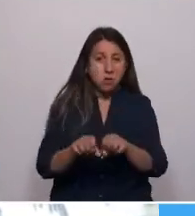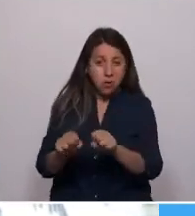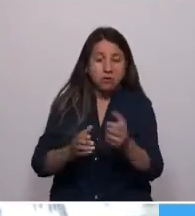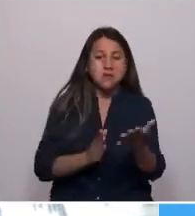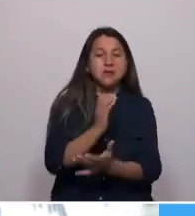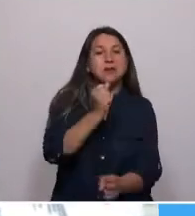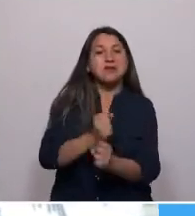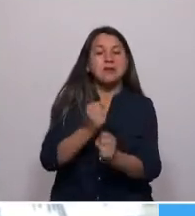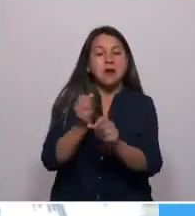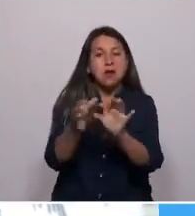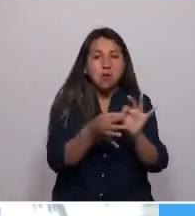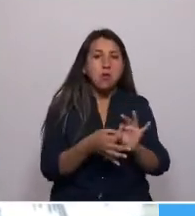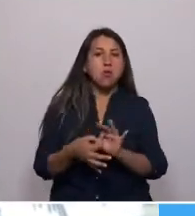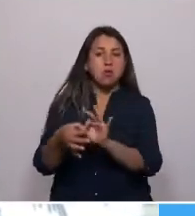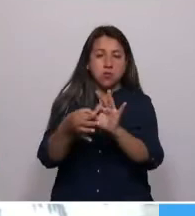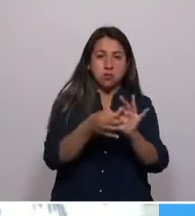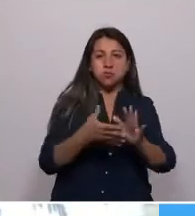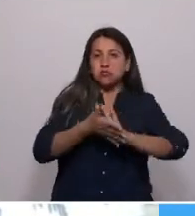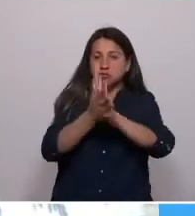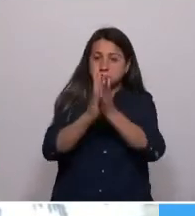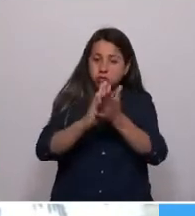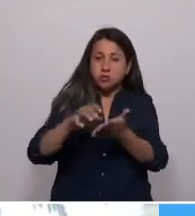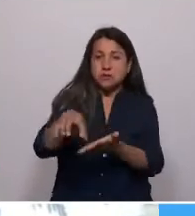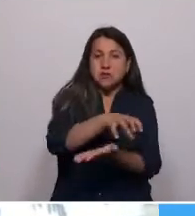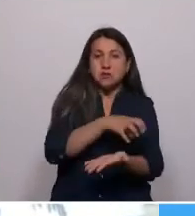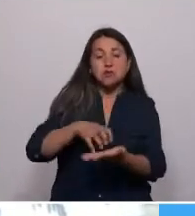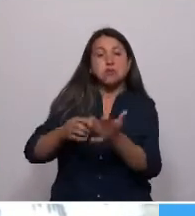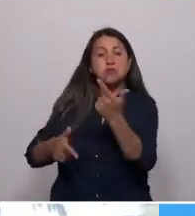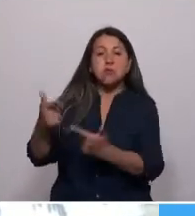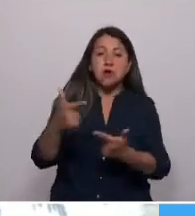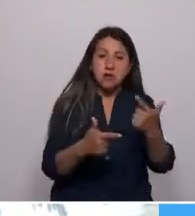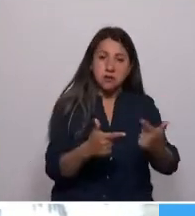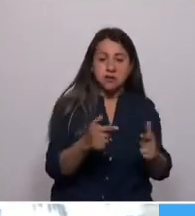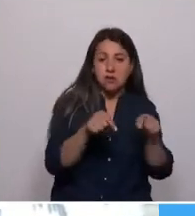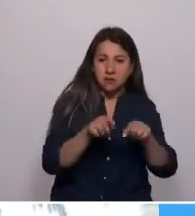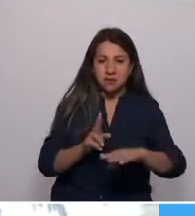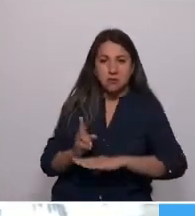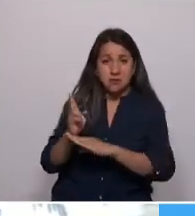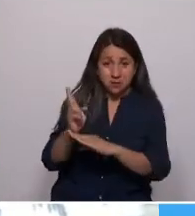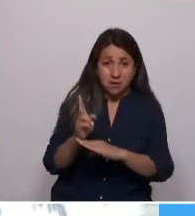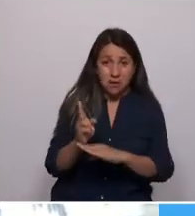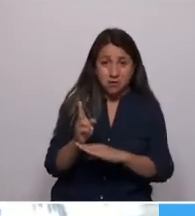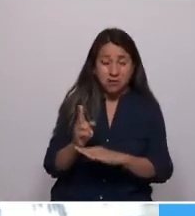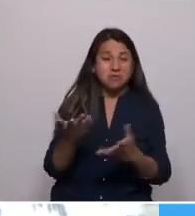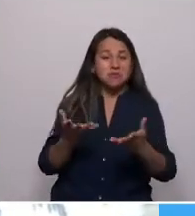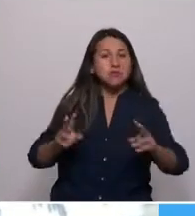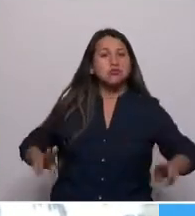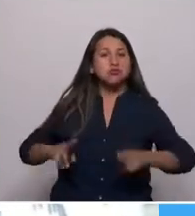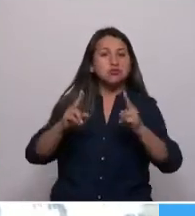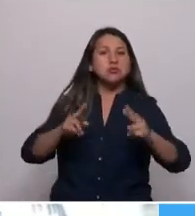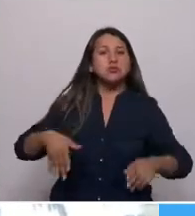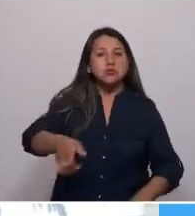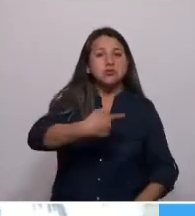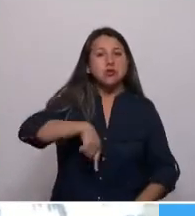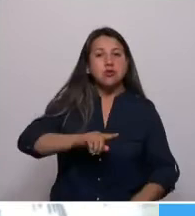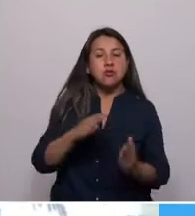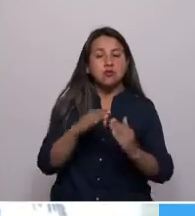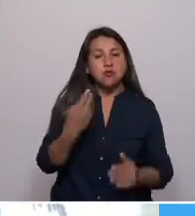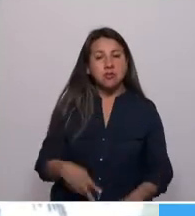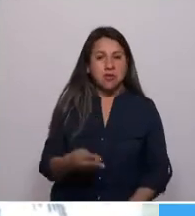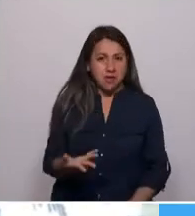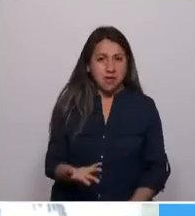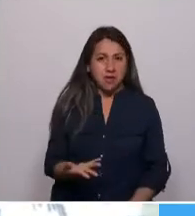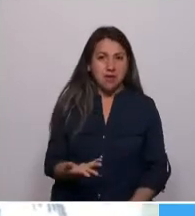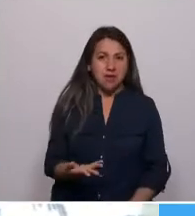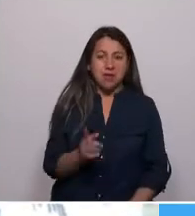en conjunto desde todos los sectores políticos aquí representados para construir juntos la casa de y